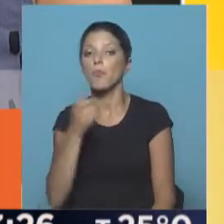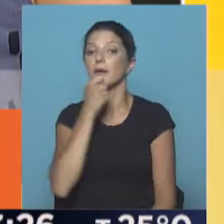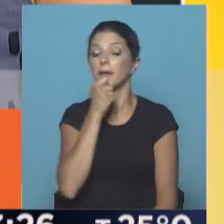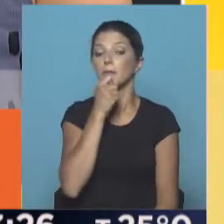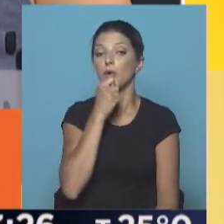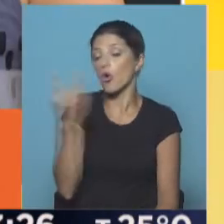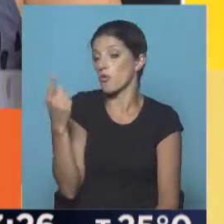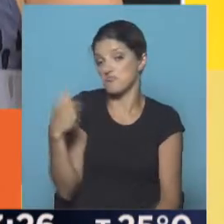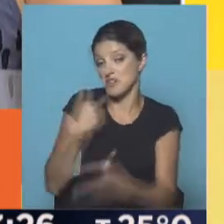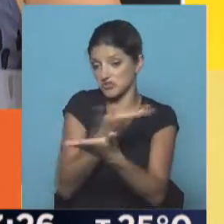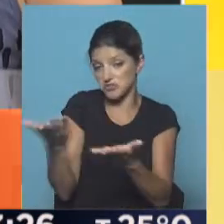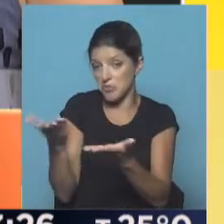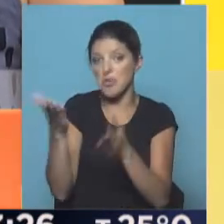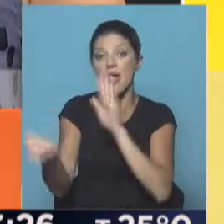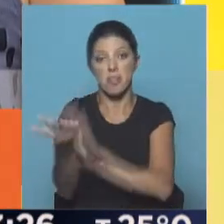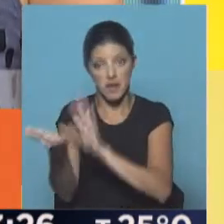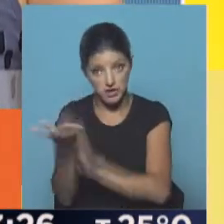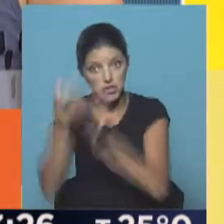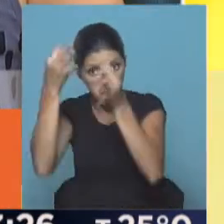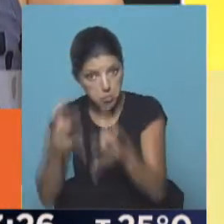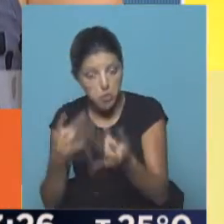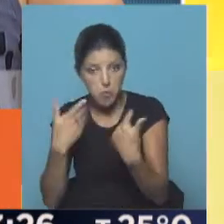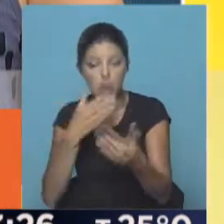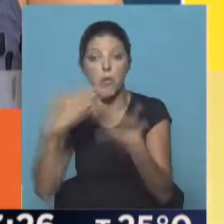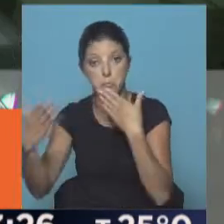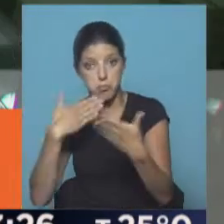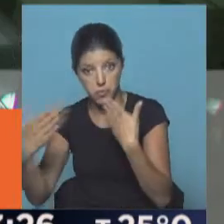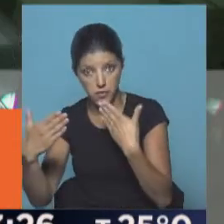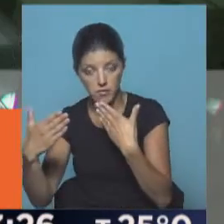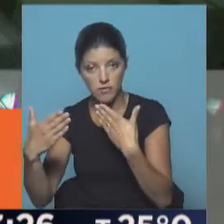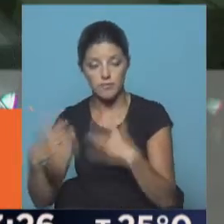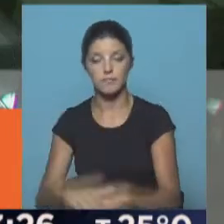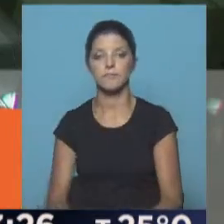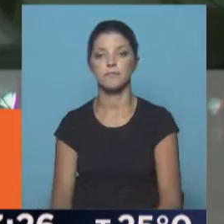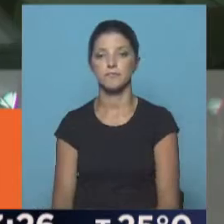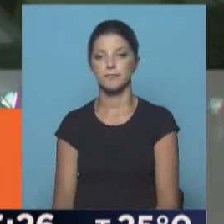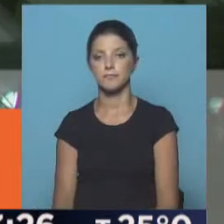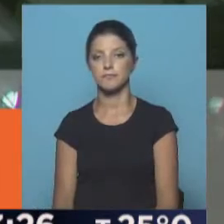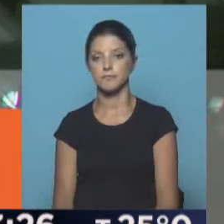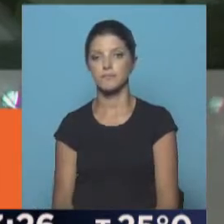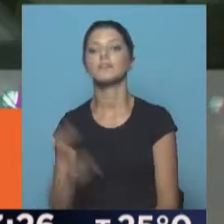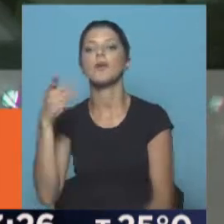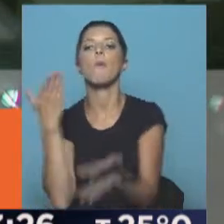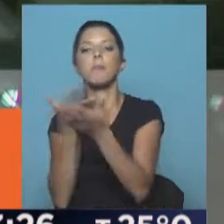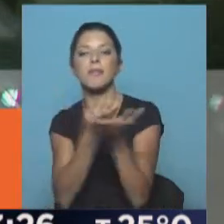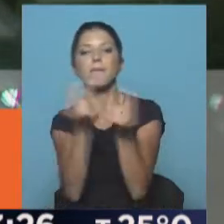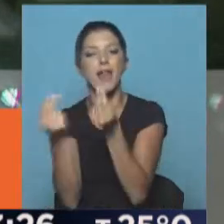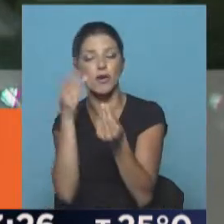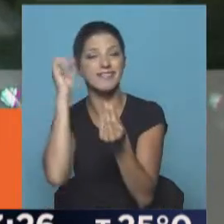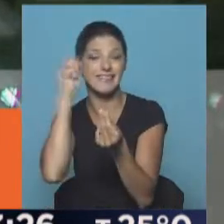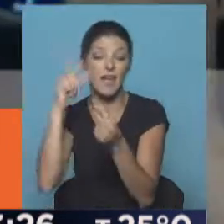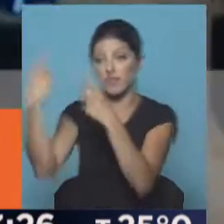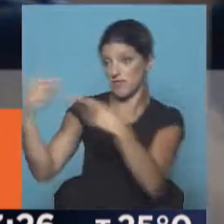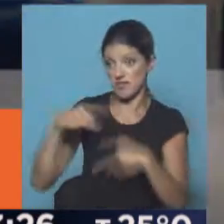derecha racional y democrática que propone valores e ideas distintas de las